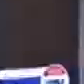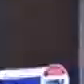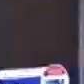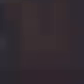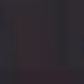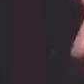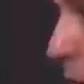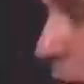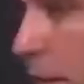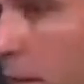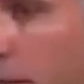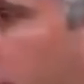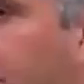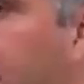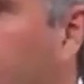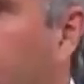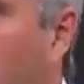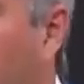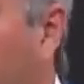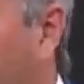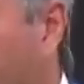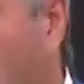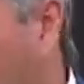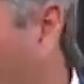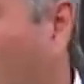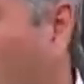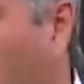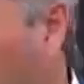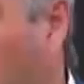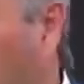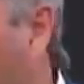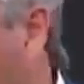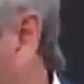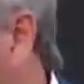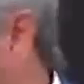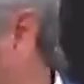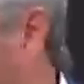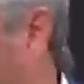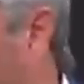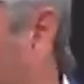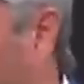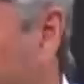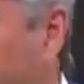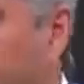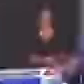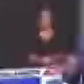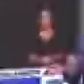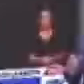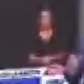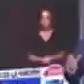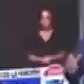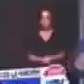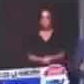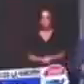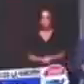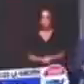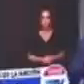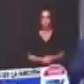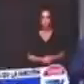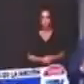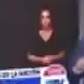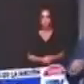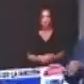planteaban que si sacaban la primera minoría, creo que están a un voto de la primera minoría, claro, iban a pedir